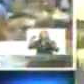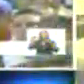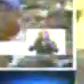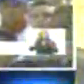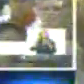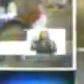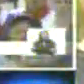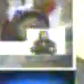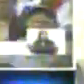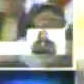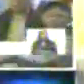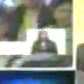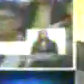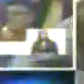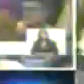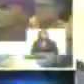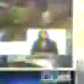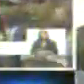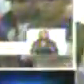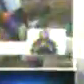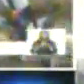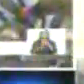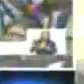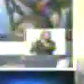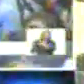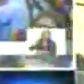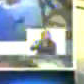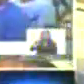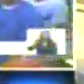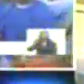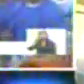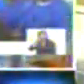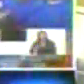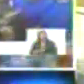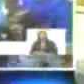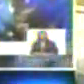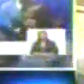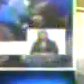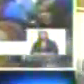No hay nada malo en la meritocracia. De hecho, la meritocracia...